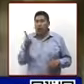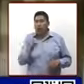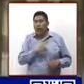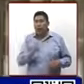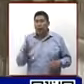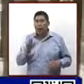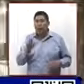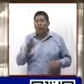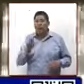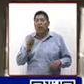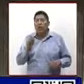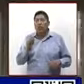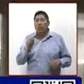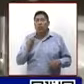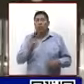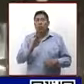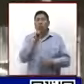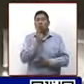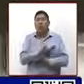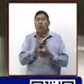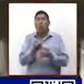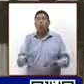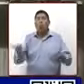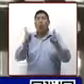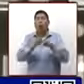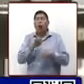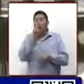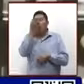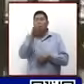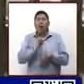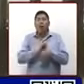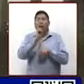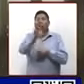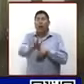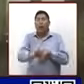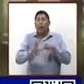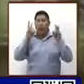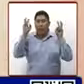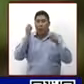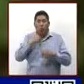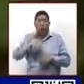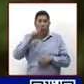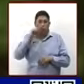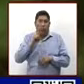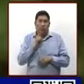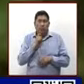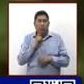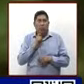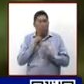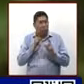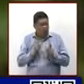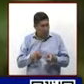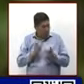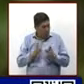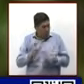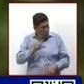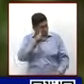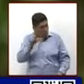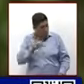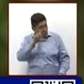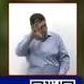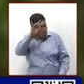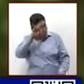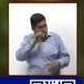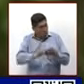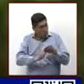Mamani. ¿Y su hija cuándo le avisa a usted que había este presunto delito en su contra? El mismo lunes 8